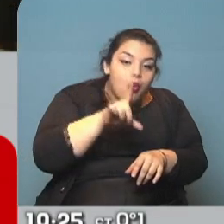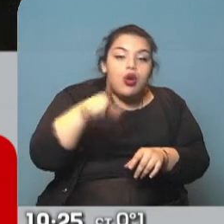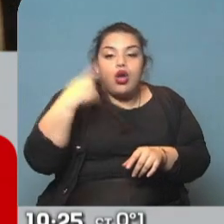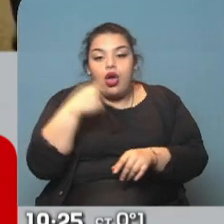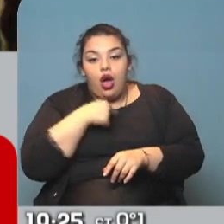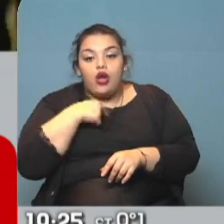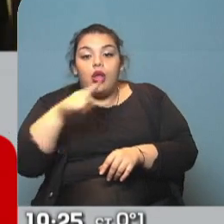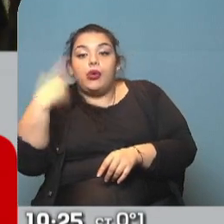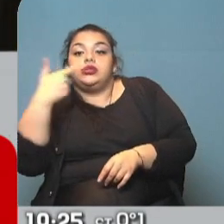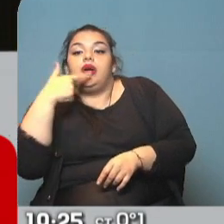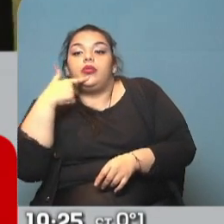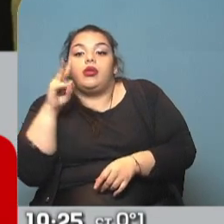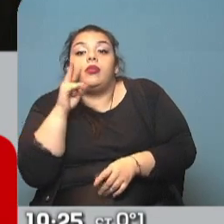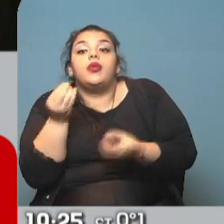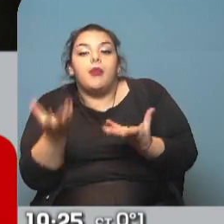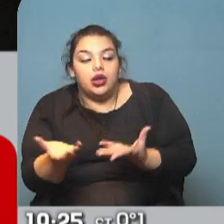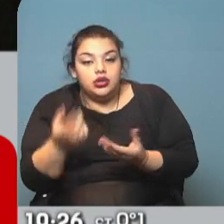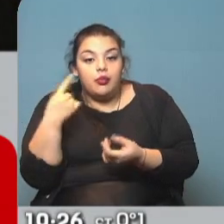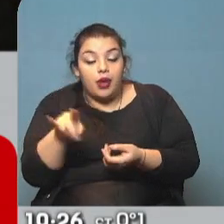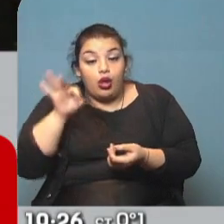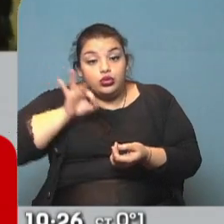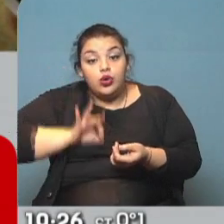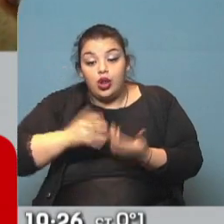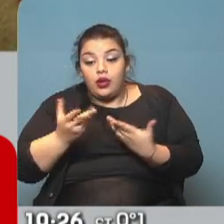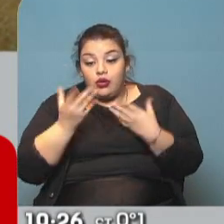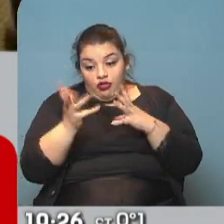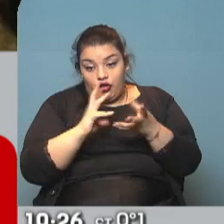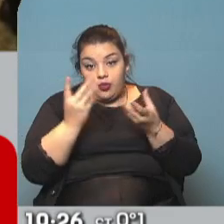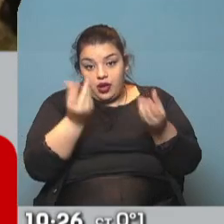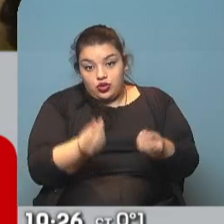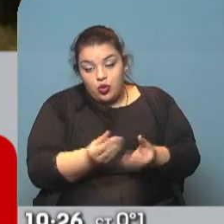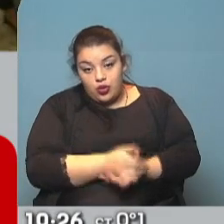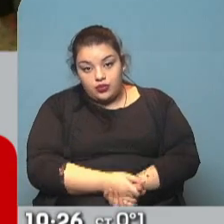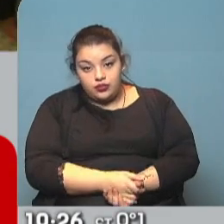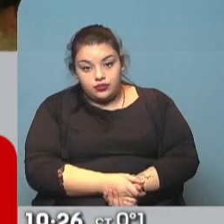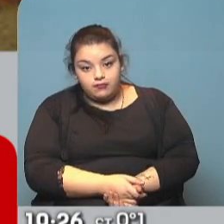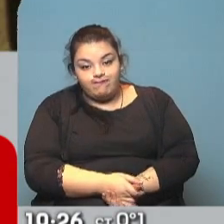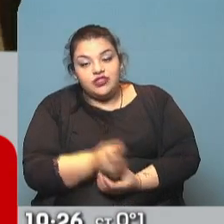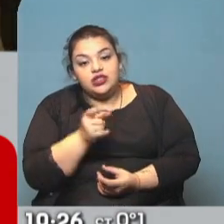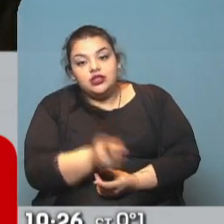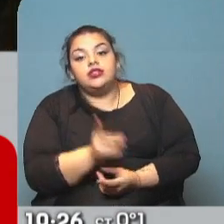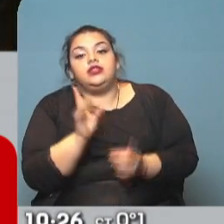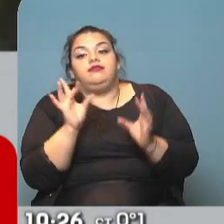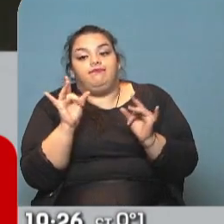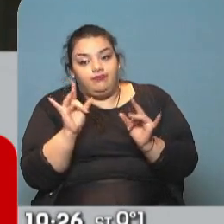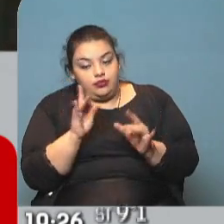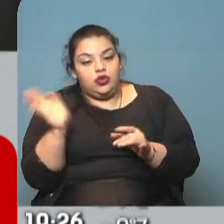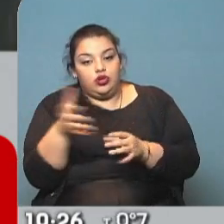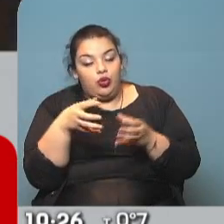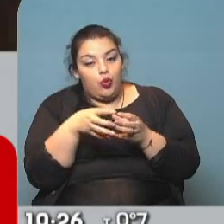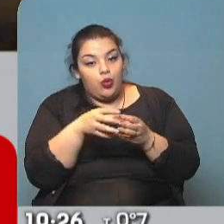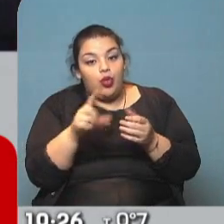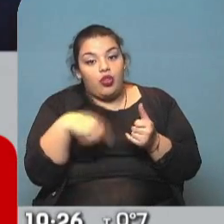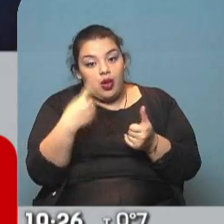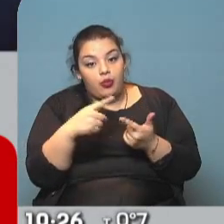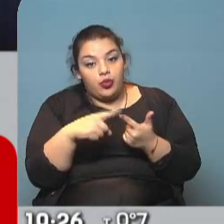pasó, exactamente. Pero los salarios van a ser un ancla y eso va a generar, digamos, ruido con todo el sindicato. Después,